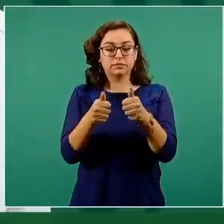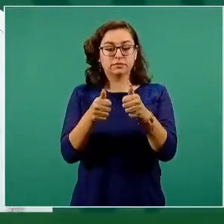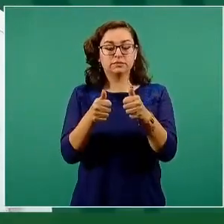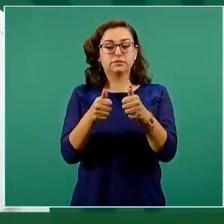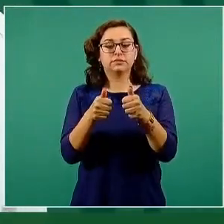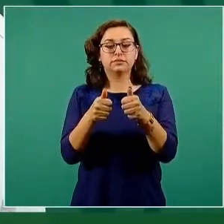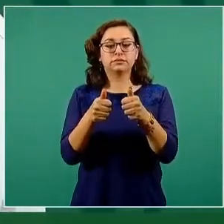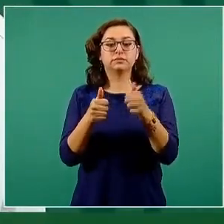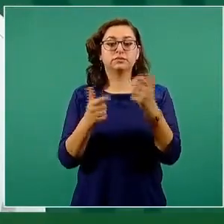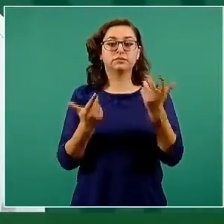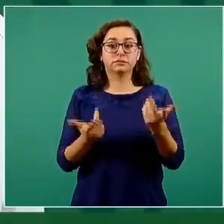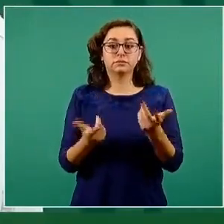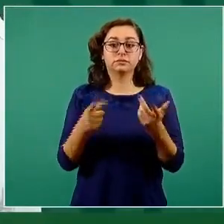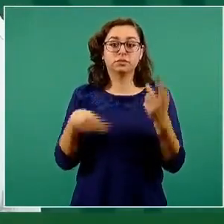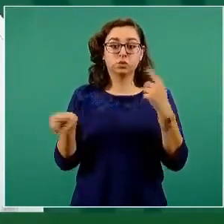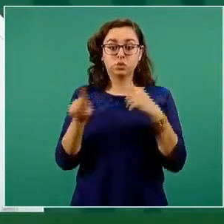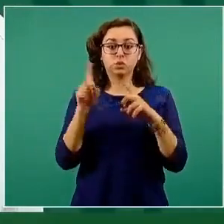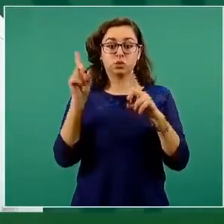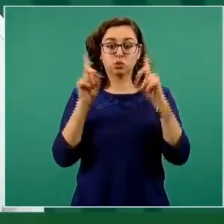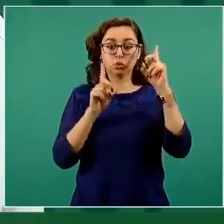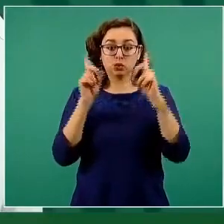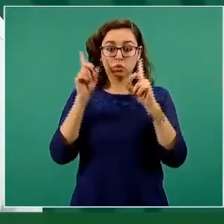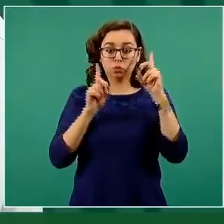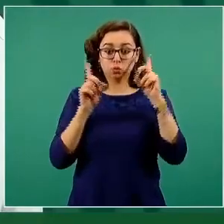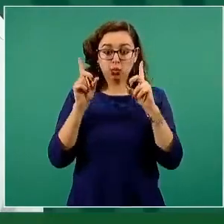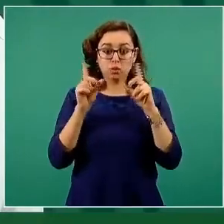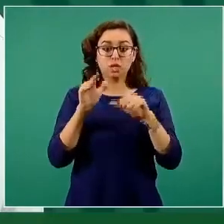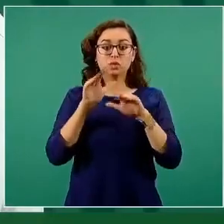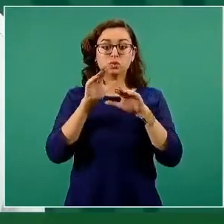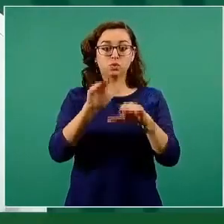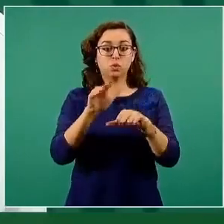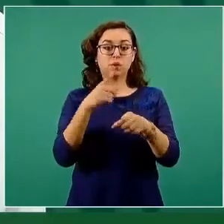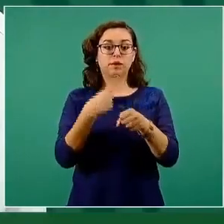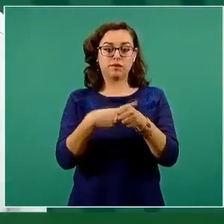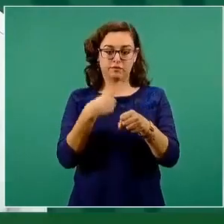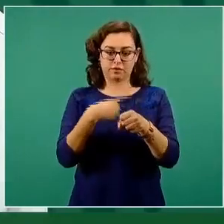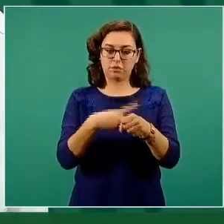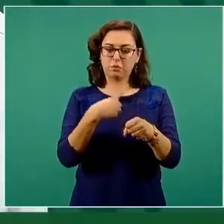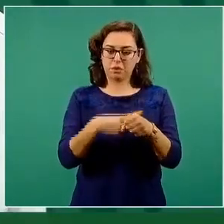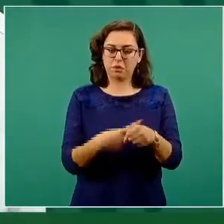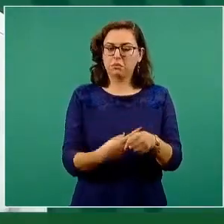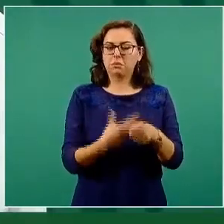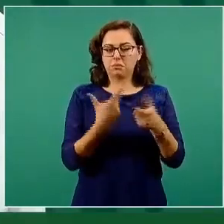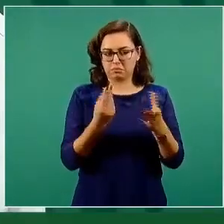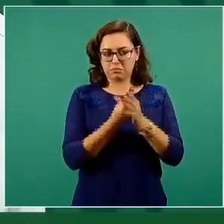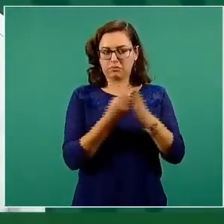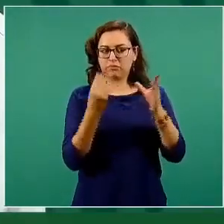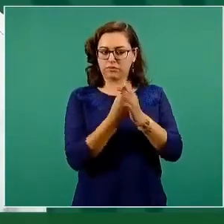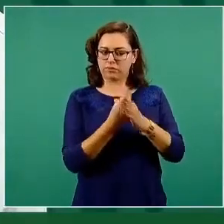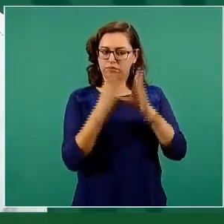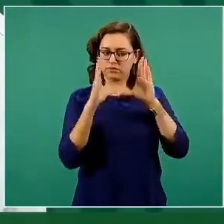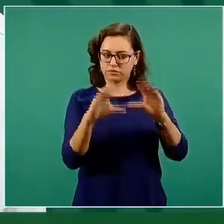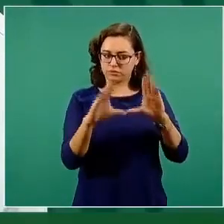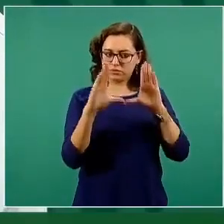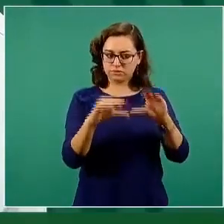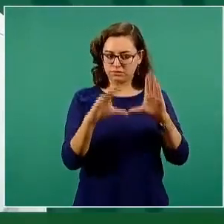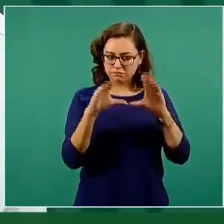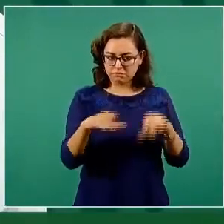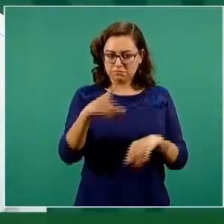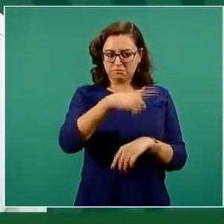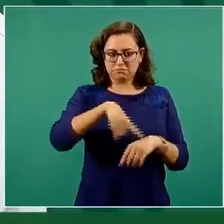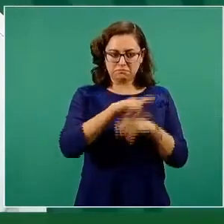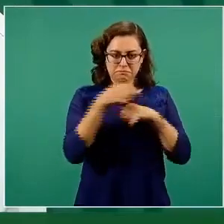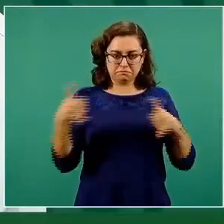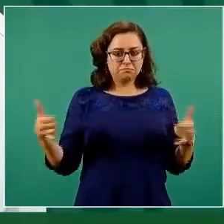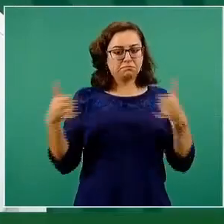cuando las dudas principales eran sobre la enfermedad, entonces se capacitó al personal de este centro